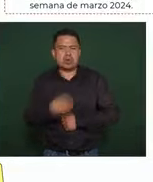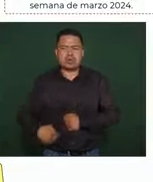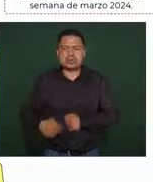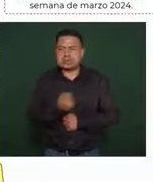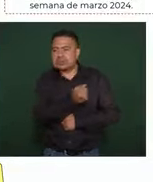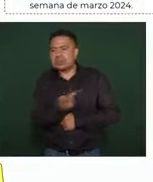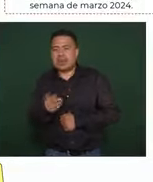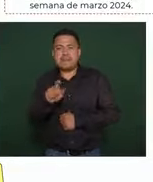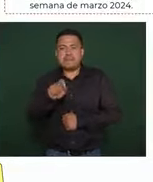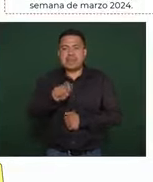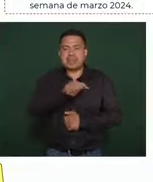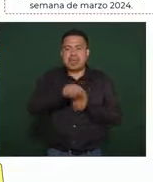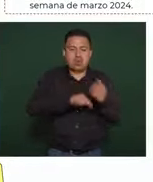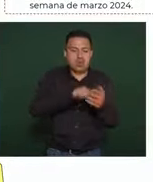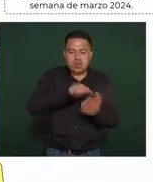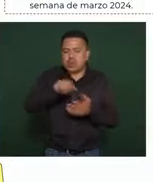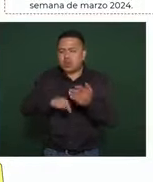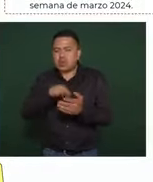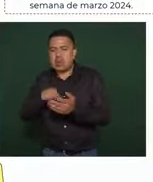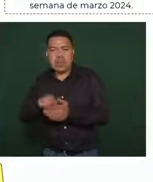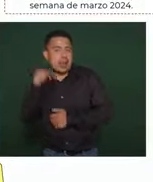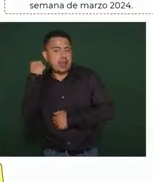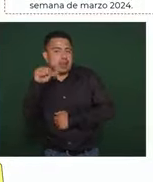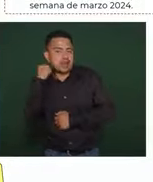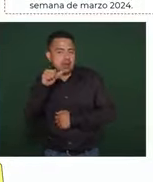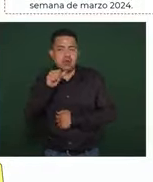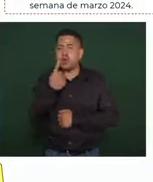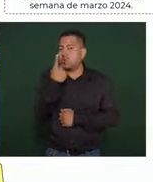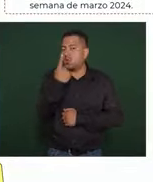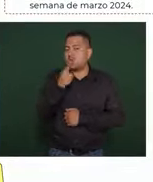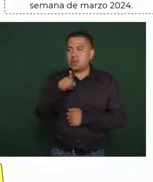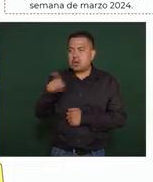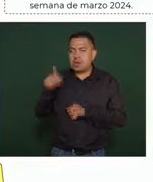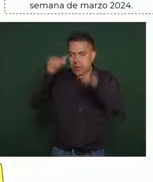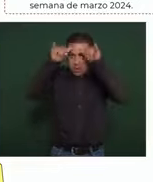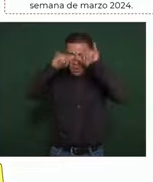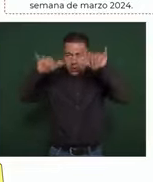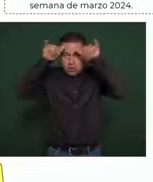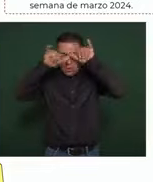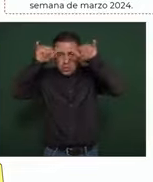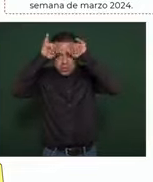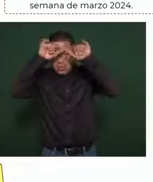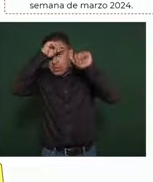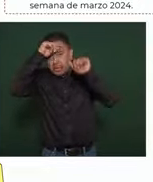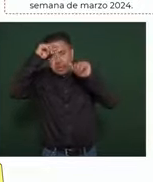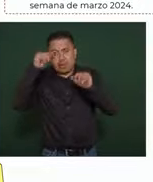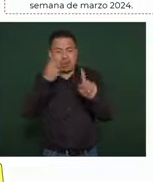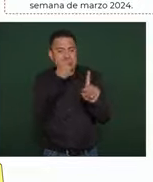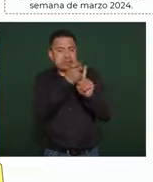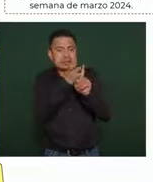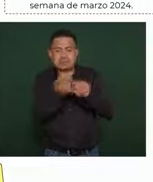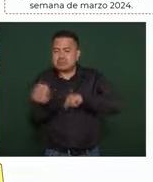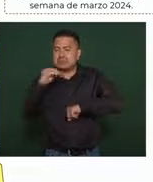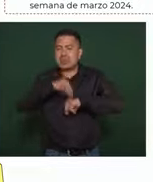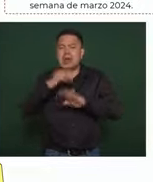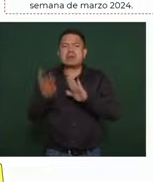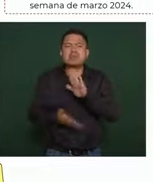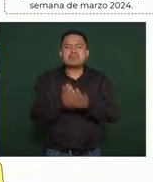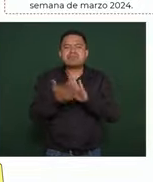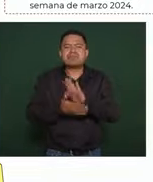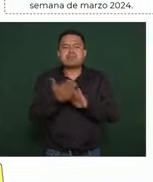20 sectores para Acapulco y un sector en Coyuca. En ellos se van a construir